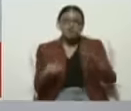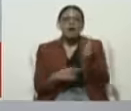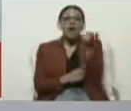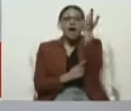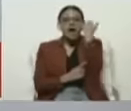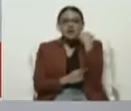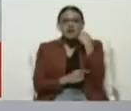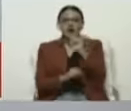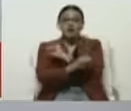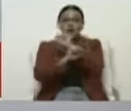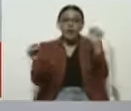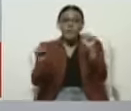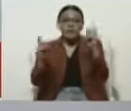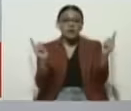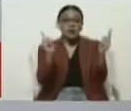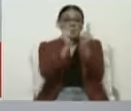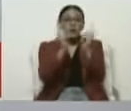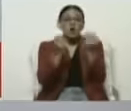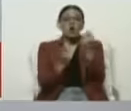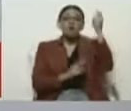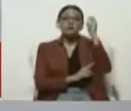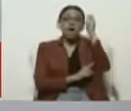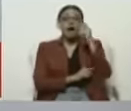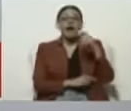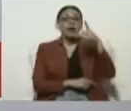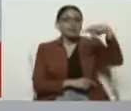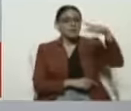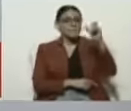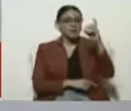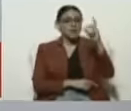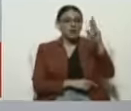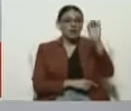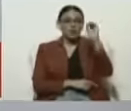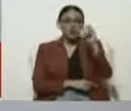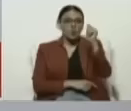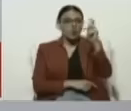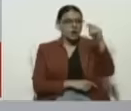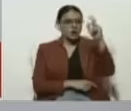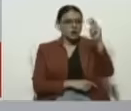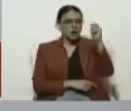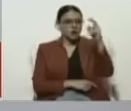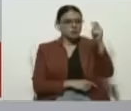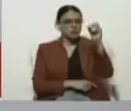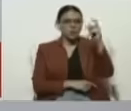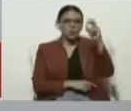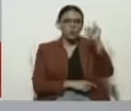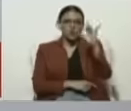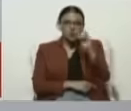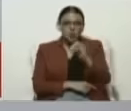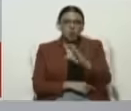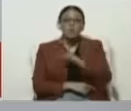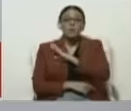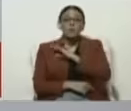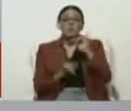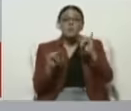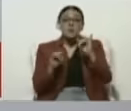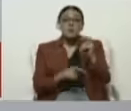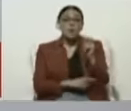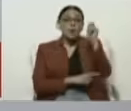con el alcalde Pedro Antonio Abreus, alcalde del municipio Rojas, Libertad de